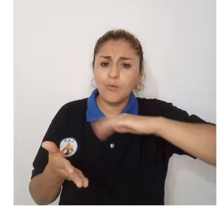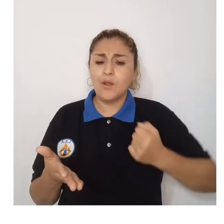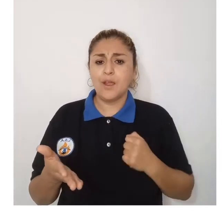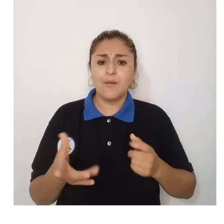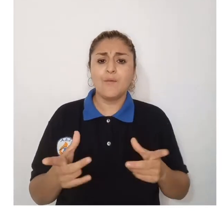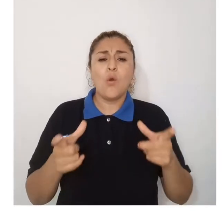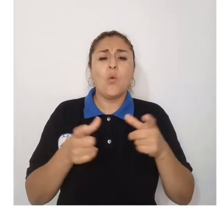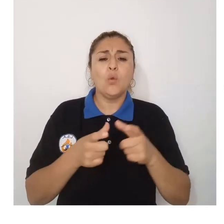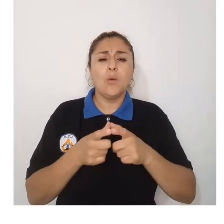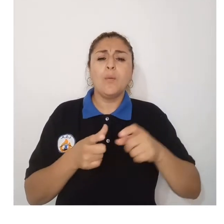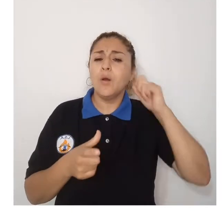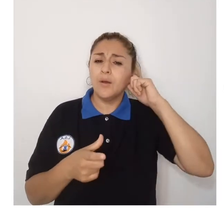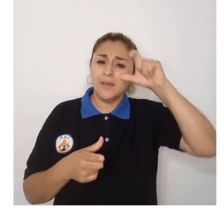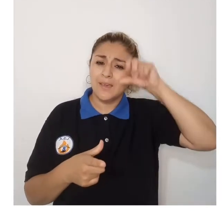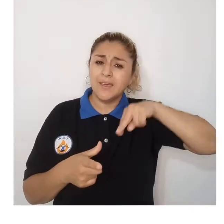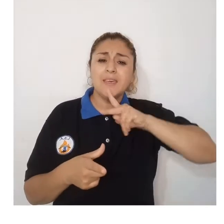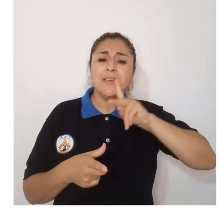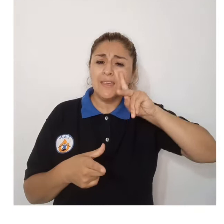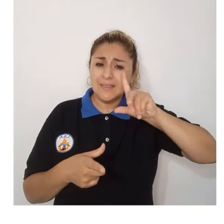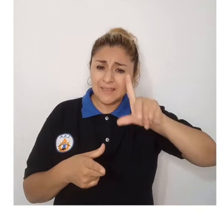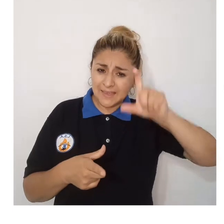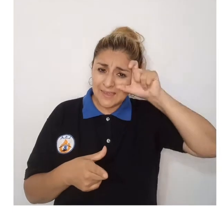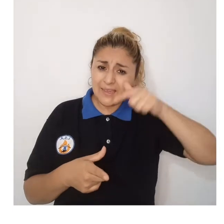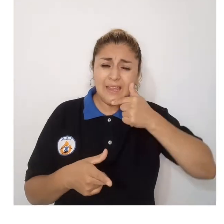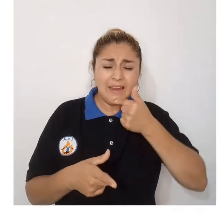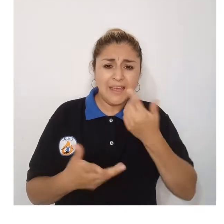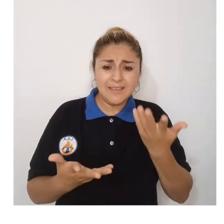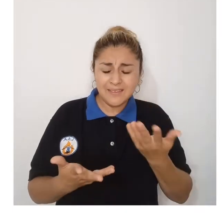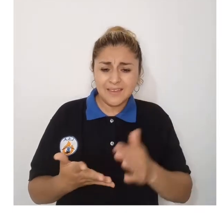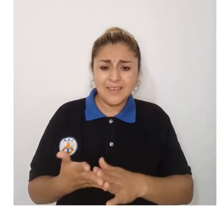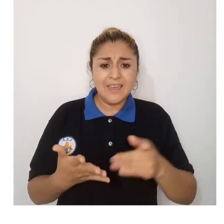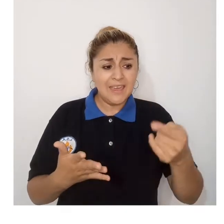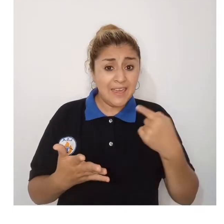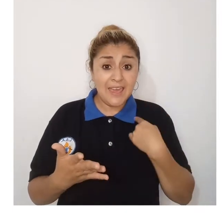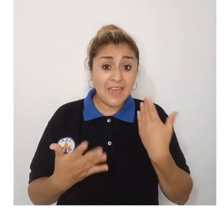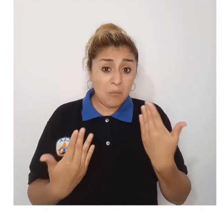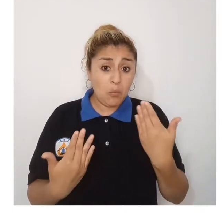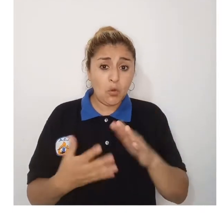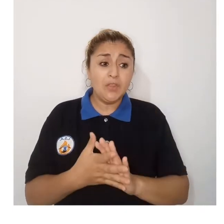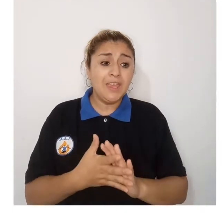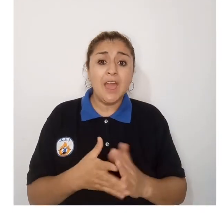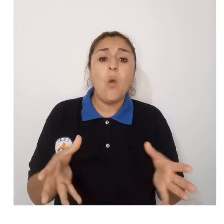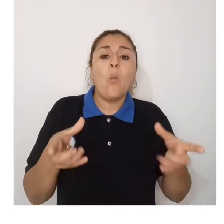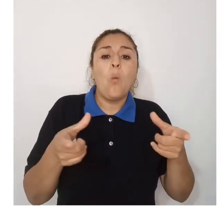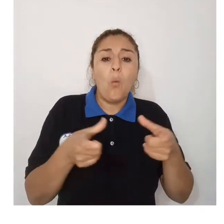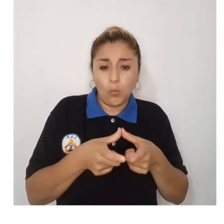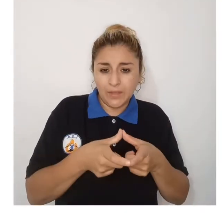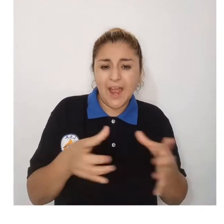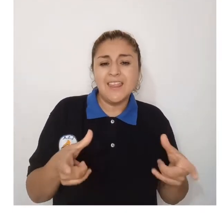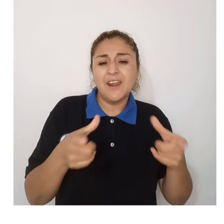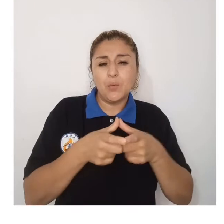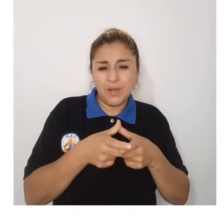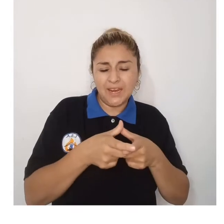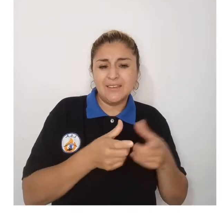macedonias de acá allá de toda la zona no todos vivían esta posibilidad de juntarse compartir estar juntos